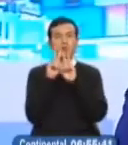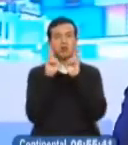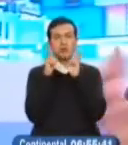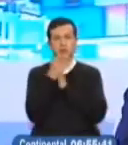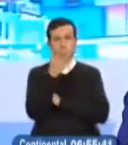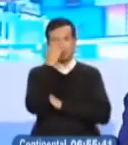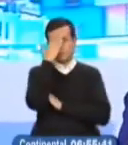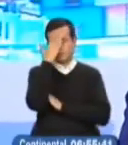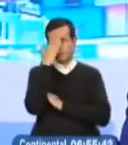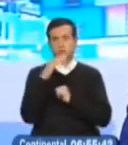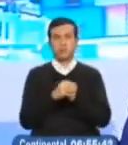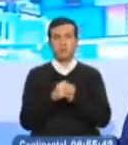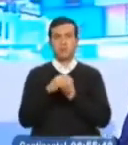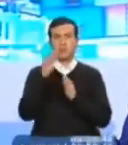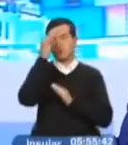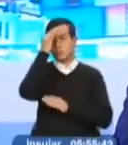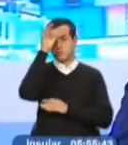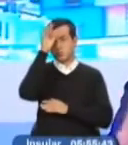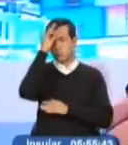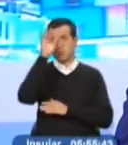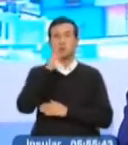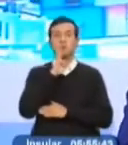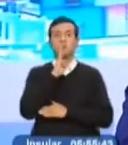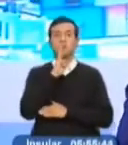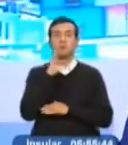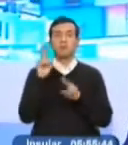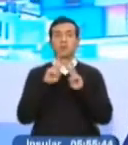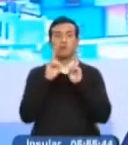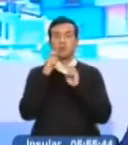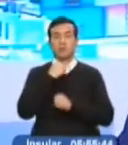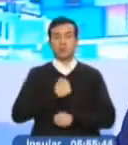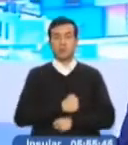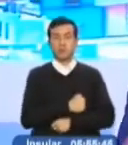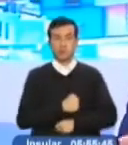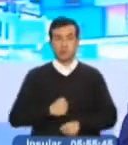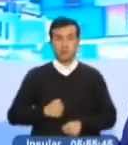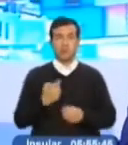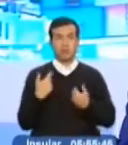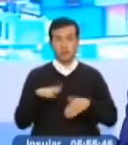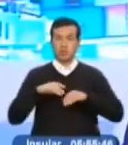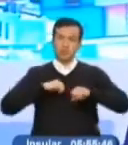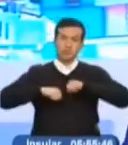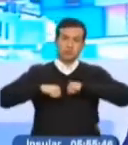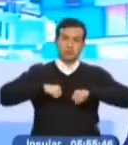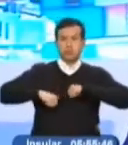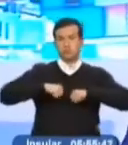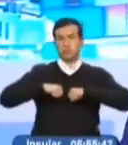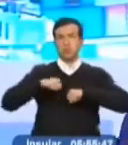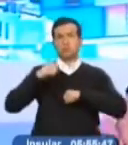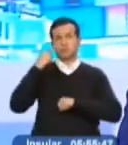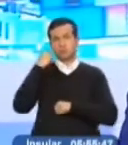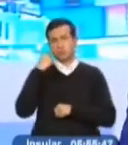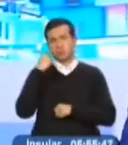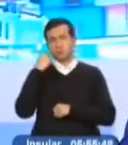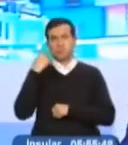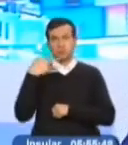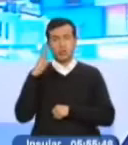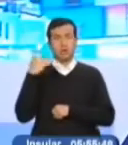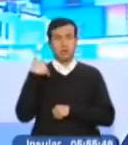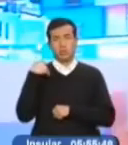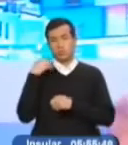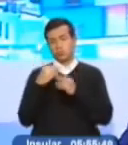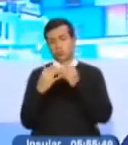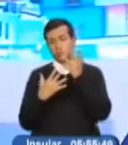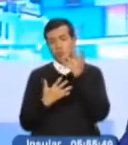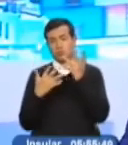salió en Francia, en Bélgica, salieron en Suiza, nosotros hicimos las gestiones a través de los canales y ya hemos tenido